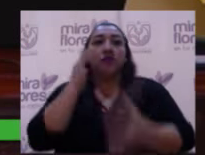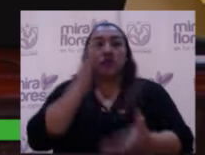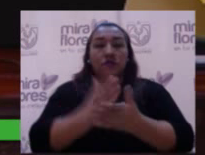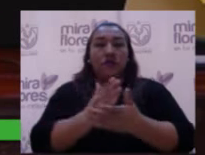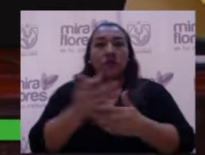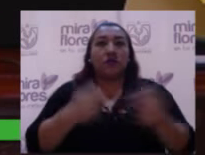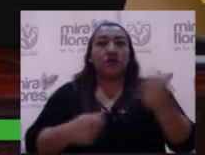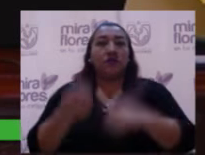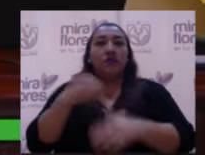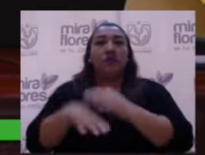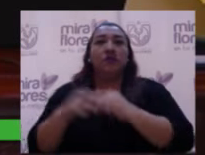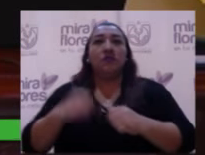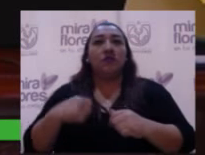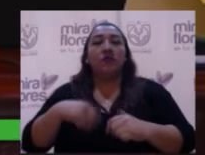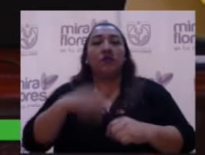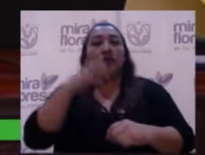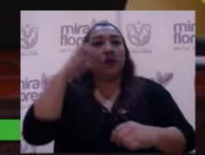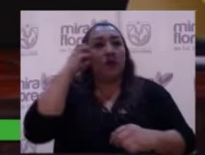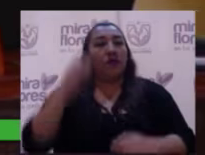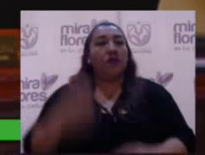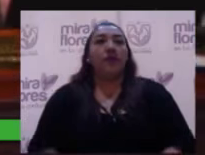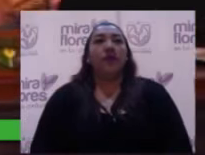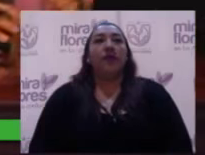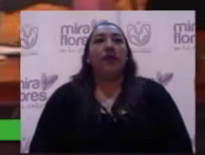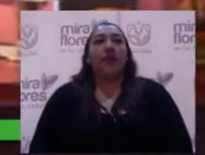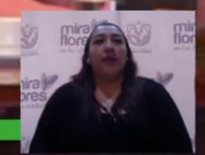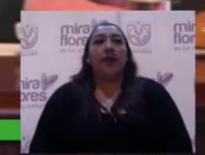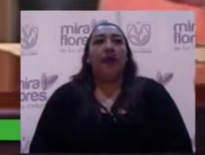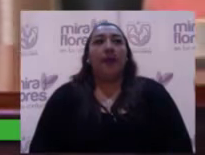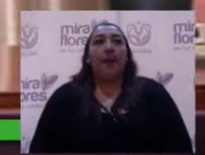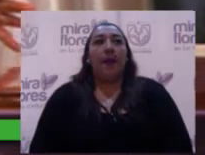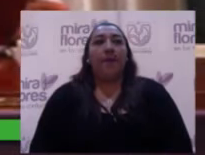administrativas de la Municipalidad de Miraflores. Al debate.